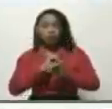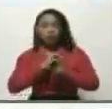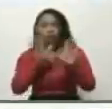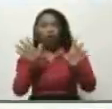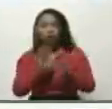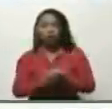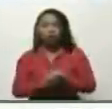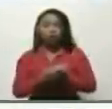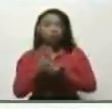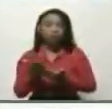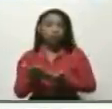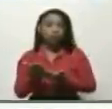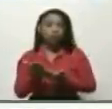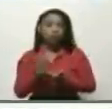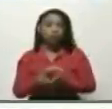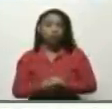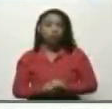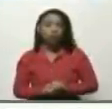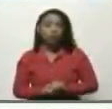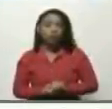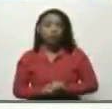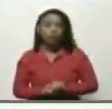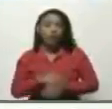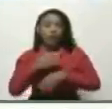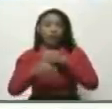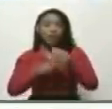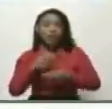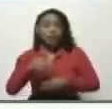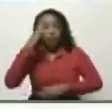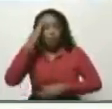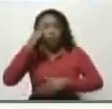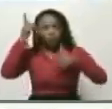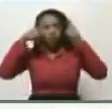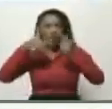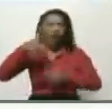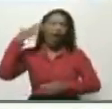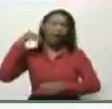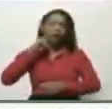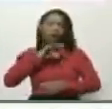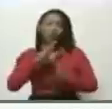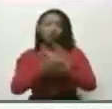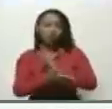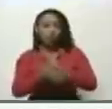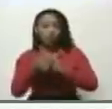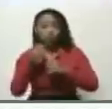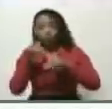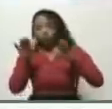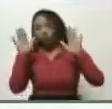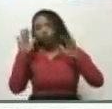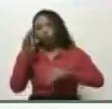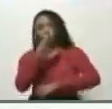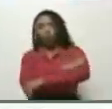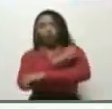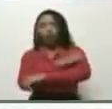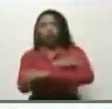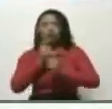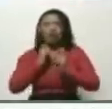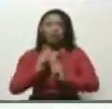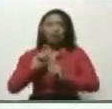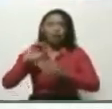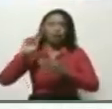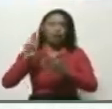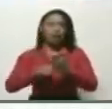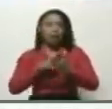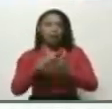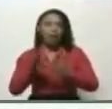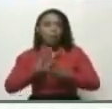que hiciera nuestro comandante Chávez alguna vez, y que por supuesto la derecha se ha encargado de tratar de demonizarlo porque